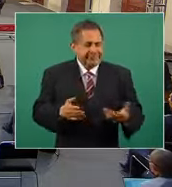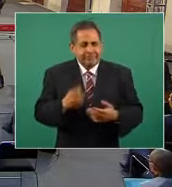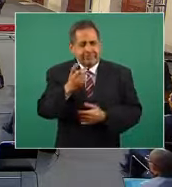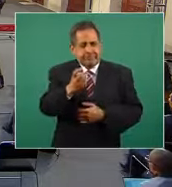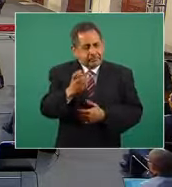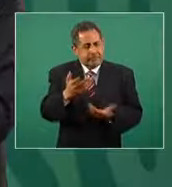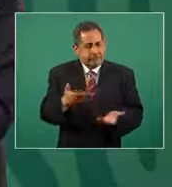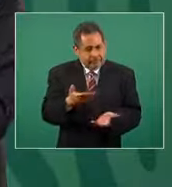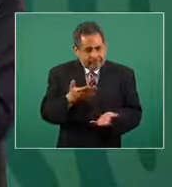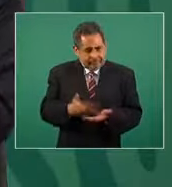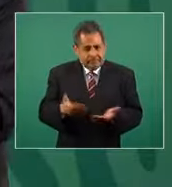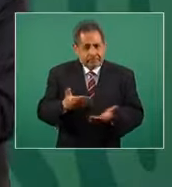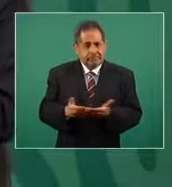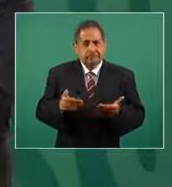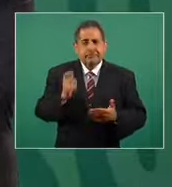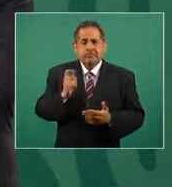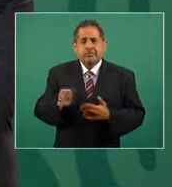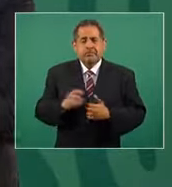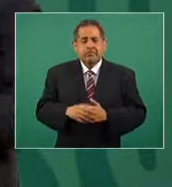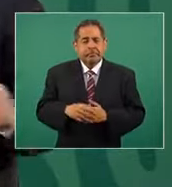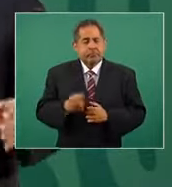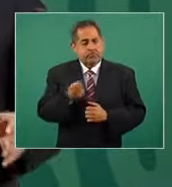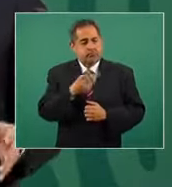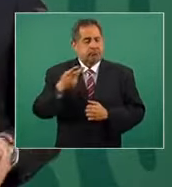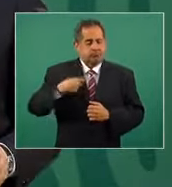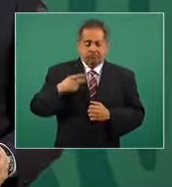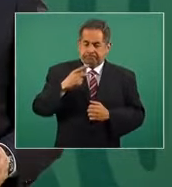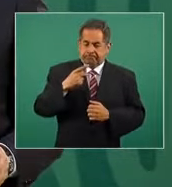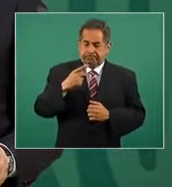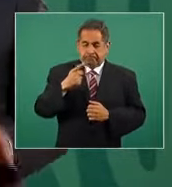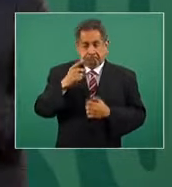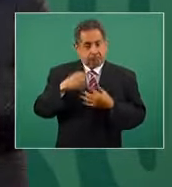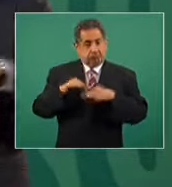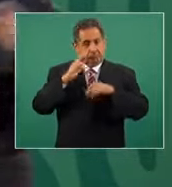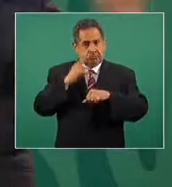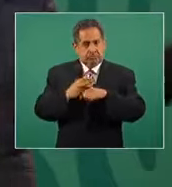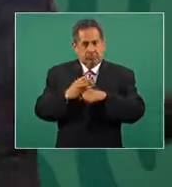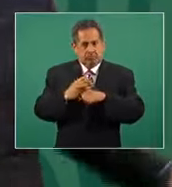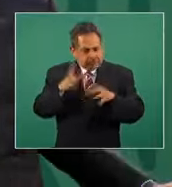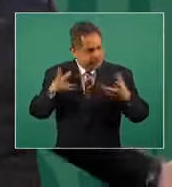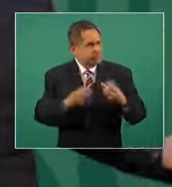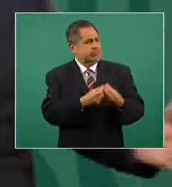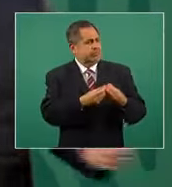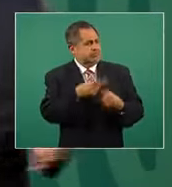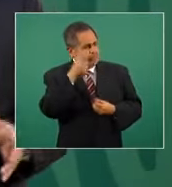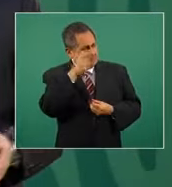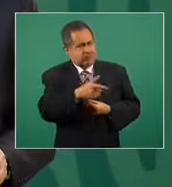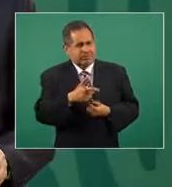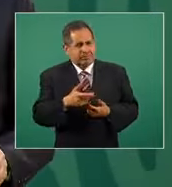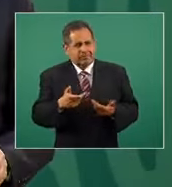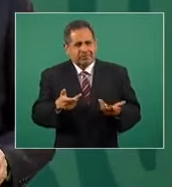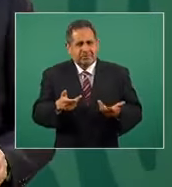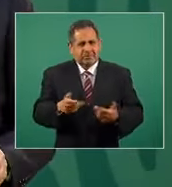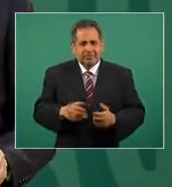hasta gente seria, ¿no?, de repente da el bandazo,